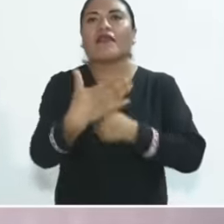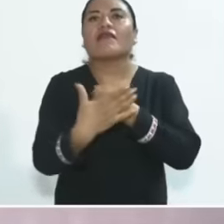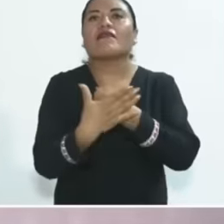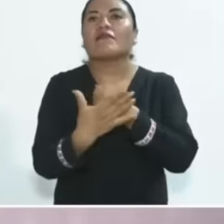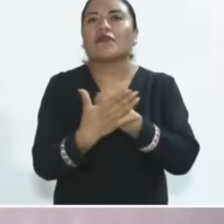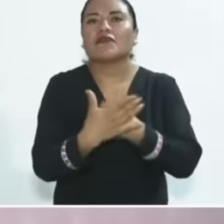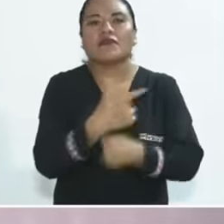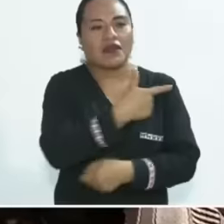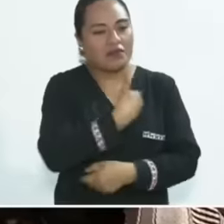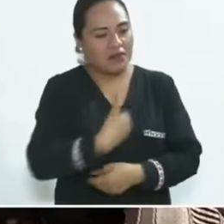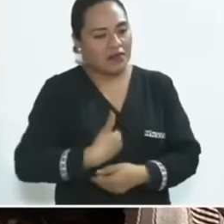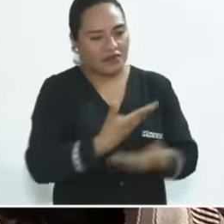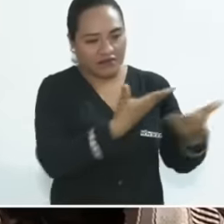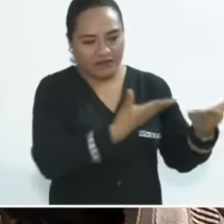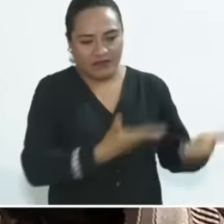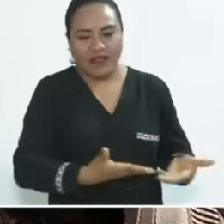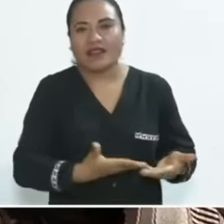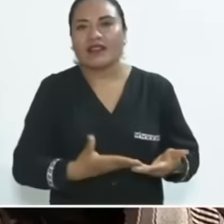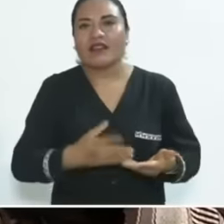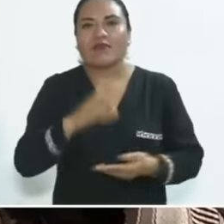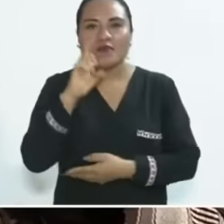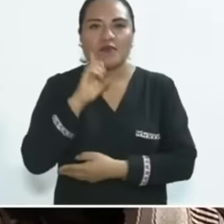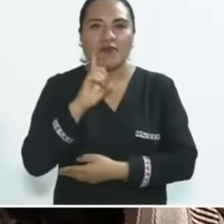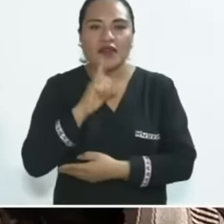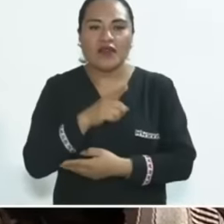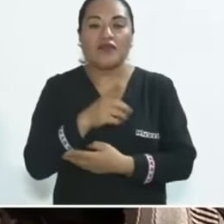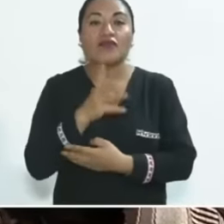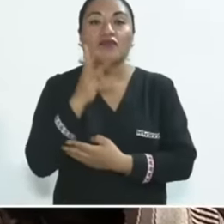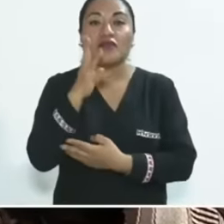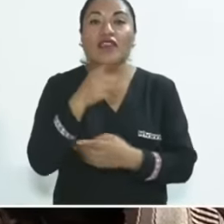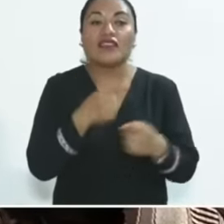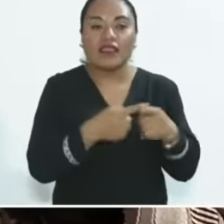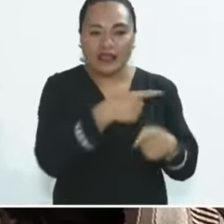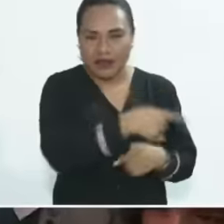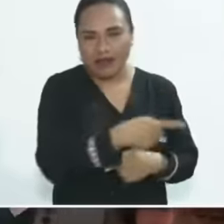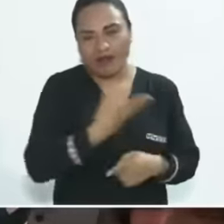presidenta de México, Claudia Sheinbaum,